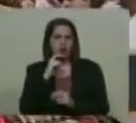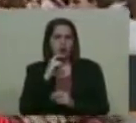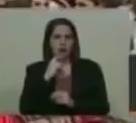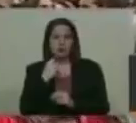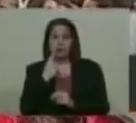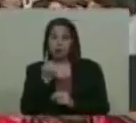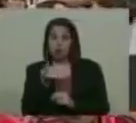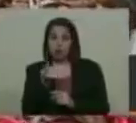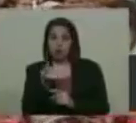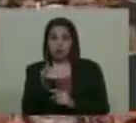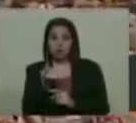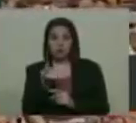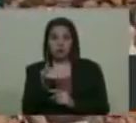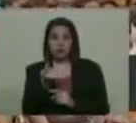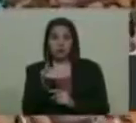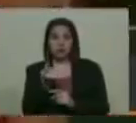digo.